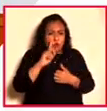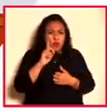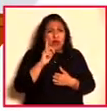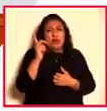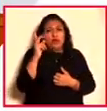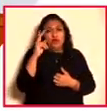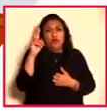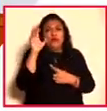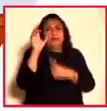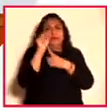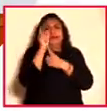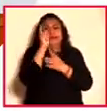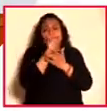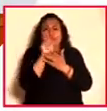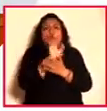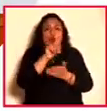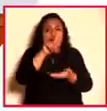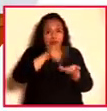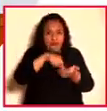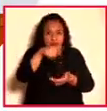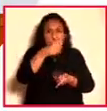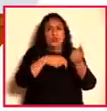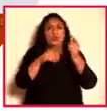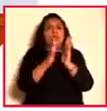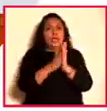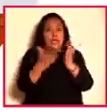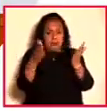con las que te puedes topar en esta librería.